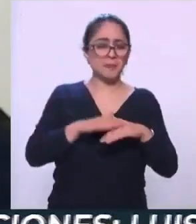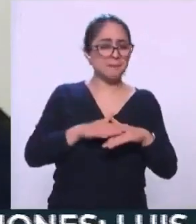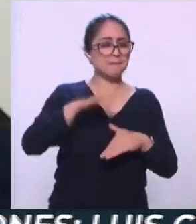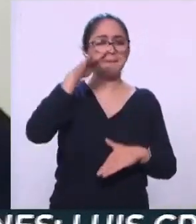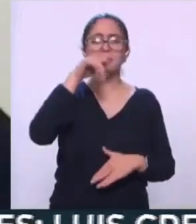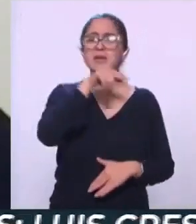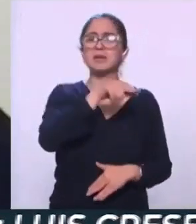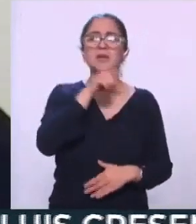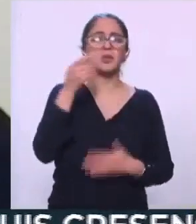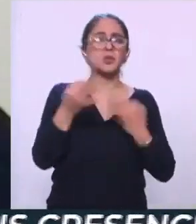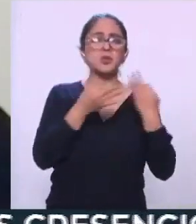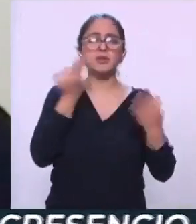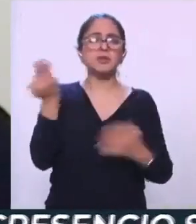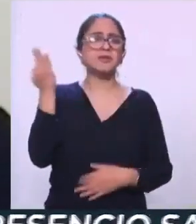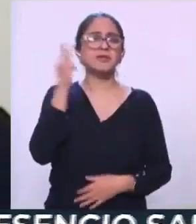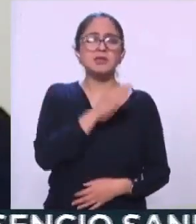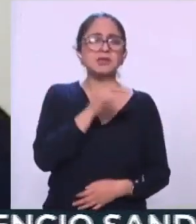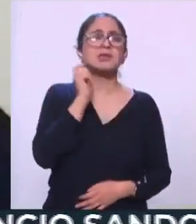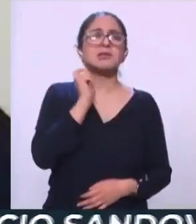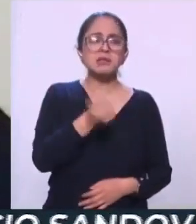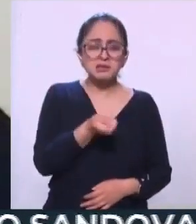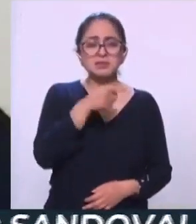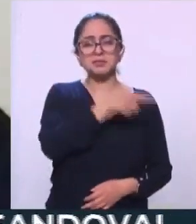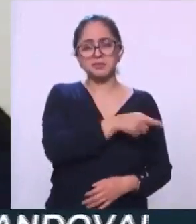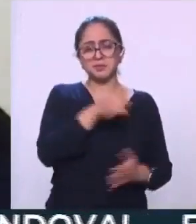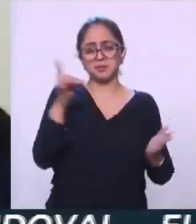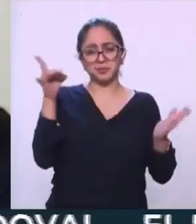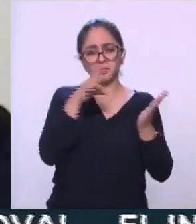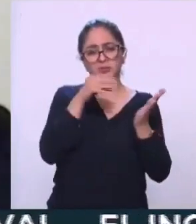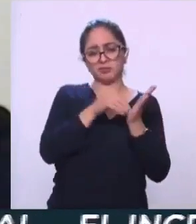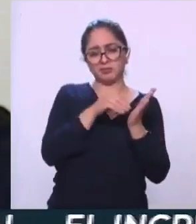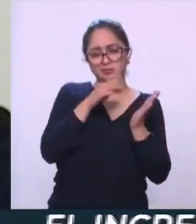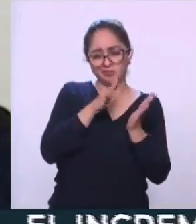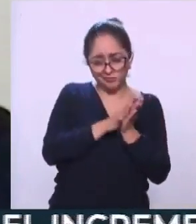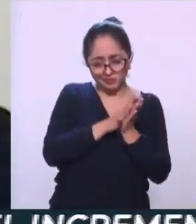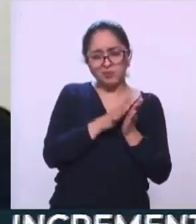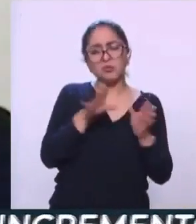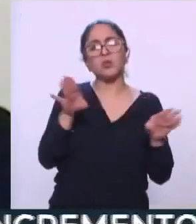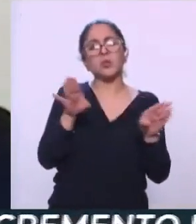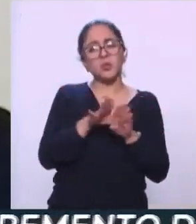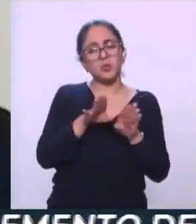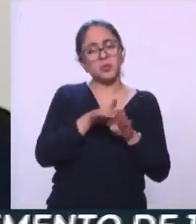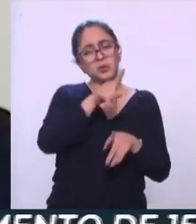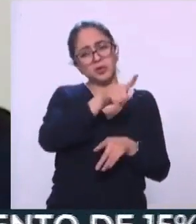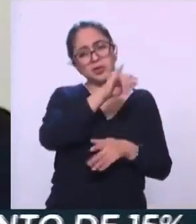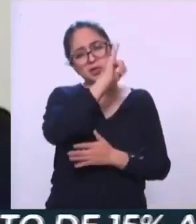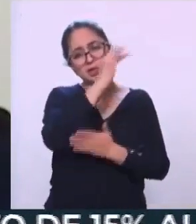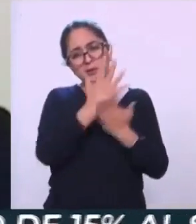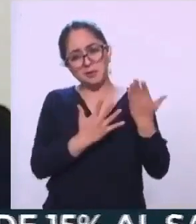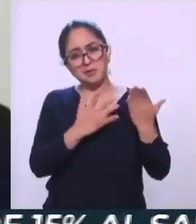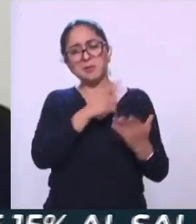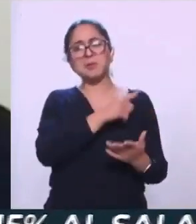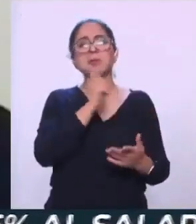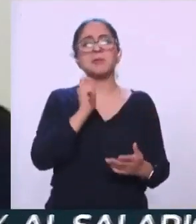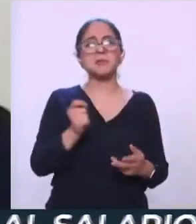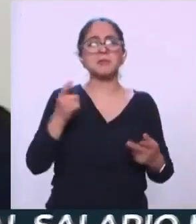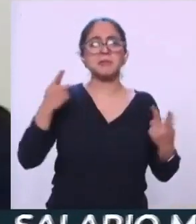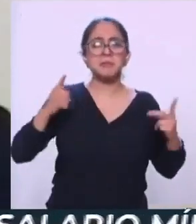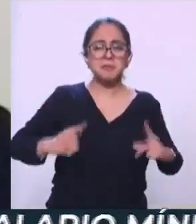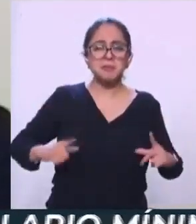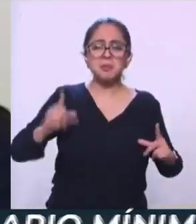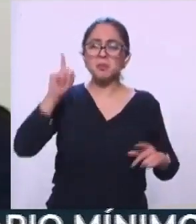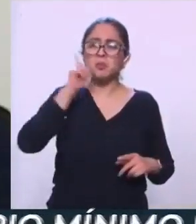tiene que ver con una crítica que hace una cuenta falsa, una cuenta que usa la imagen de una gente rubia,